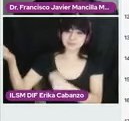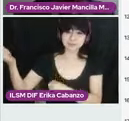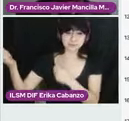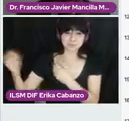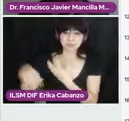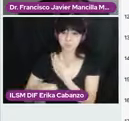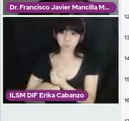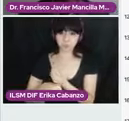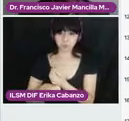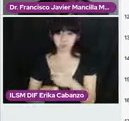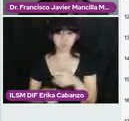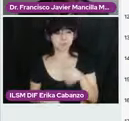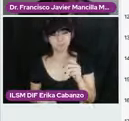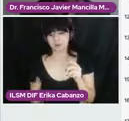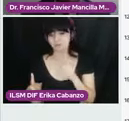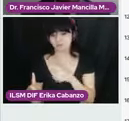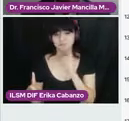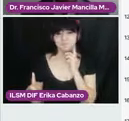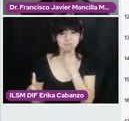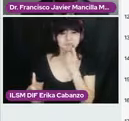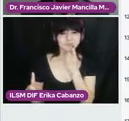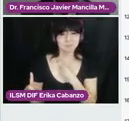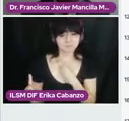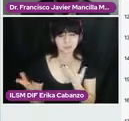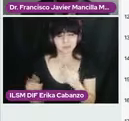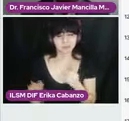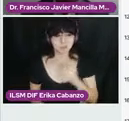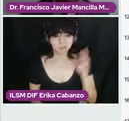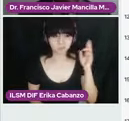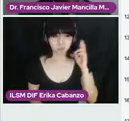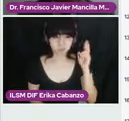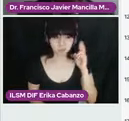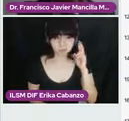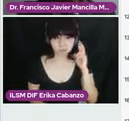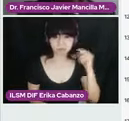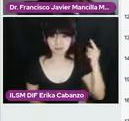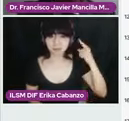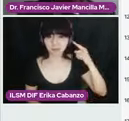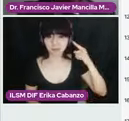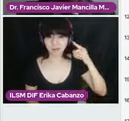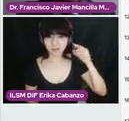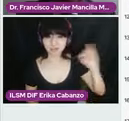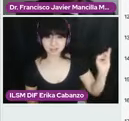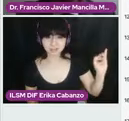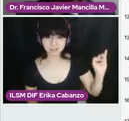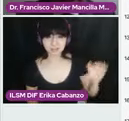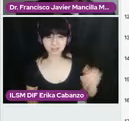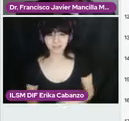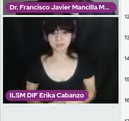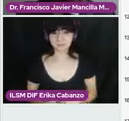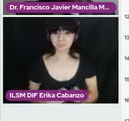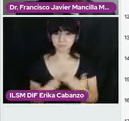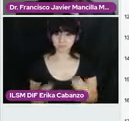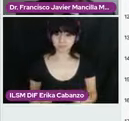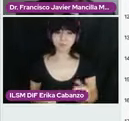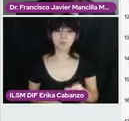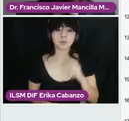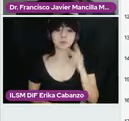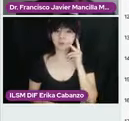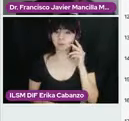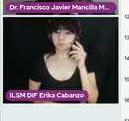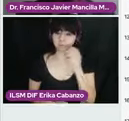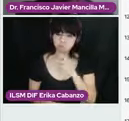zumbido del lado izquierdo, ¿sí? Entonces, que cuando tenemos esta audiometría, la audiometría tradicional llega hasta los 8000